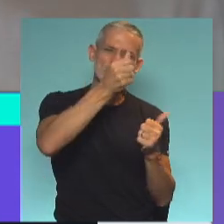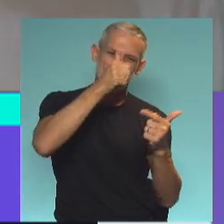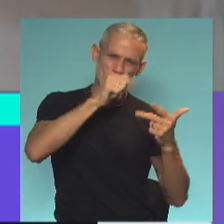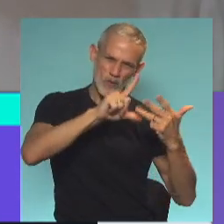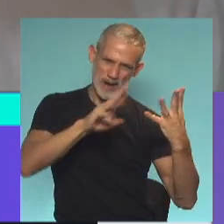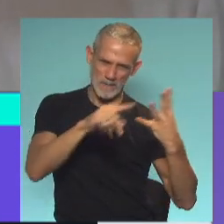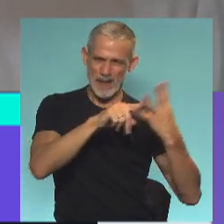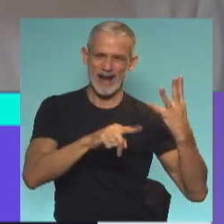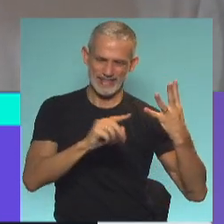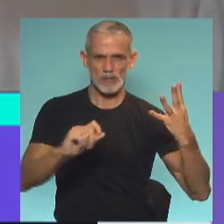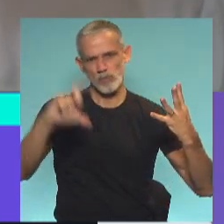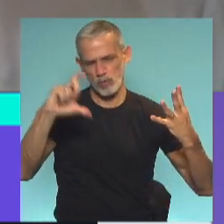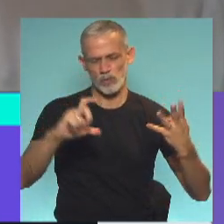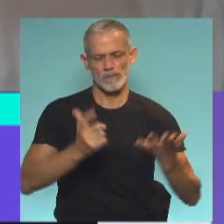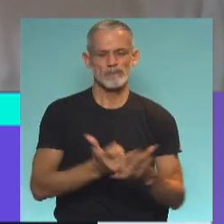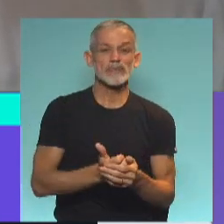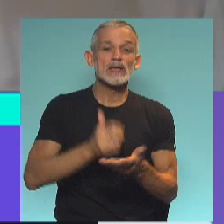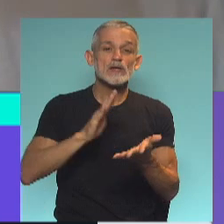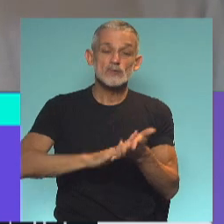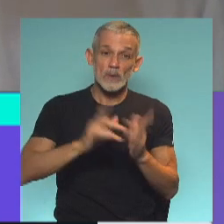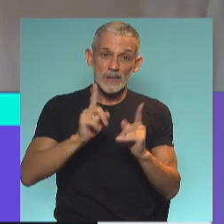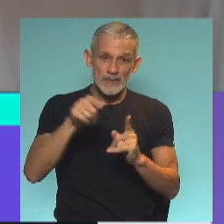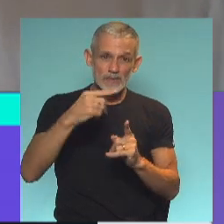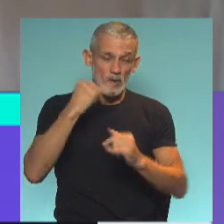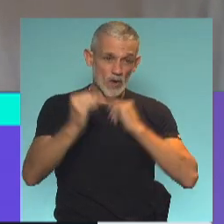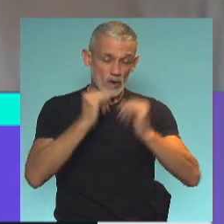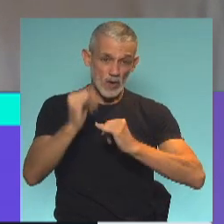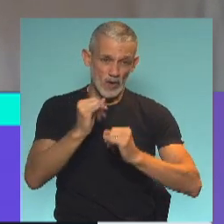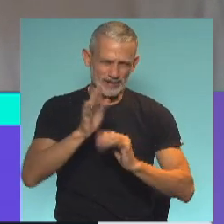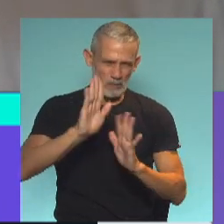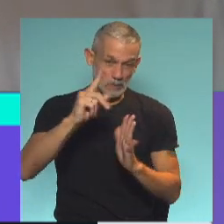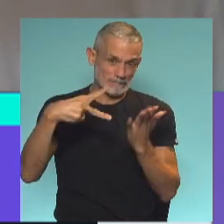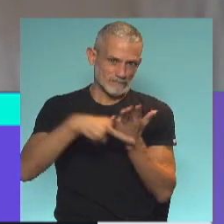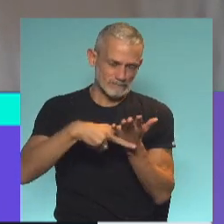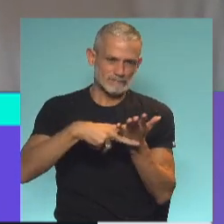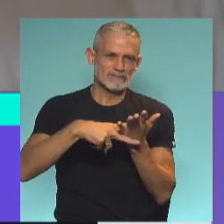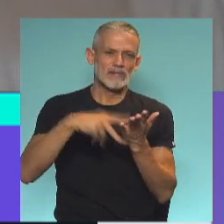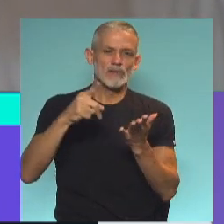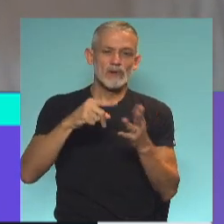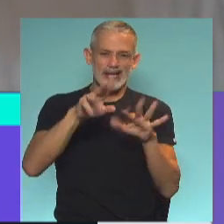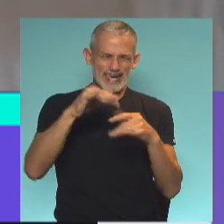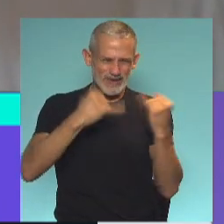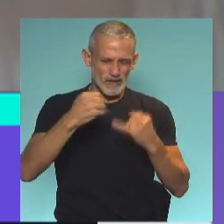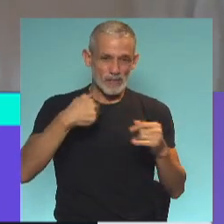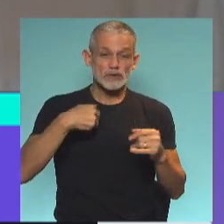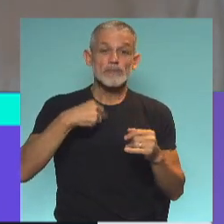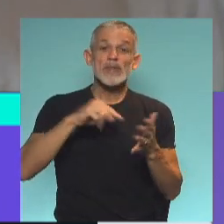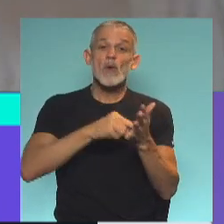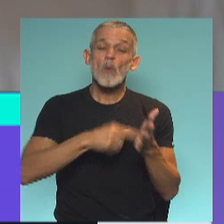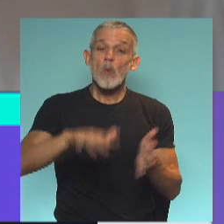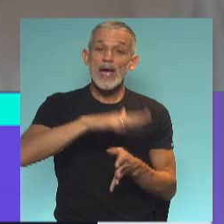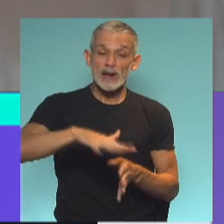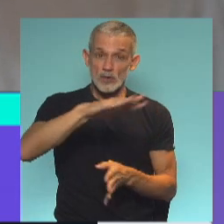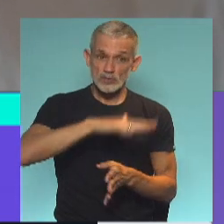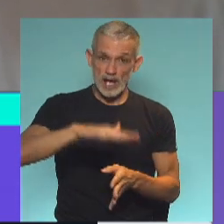mayor que el esperado. Doctor, a propósito de lo que decía, por eso la interrupción, acaba de llegar información que en el ámbito de la ciudad